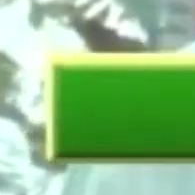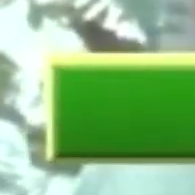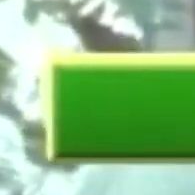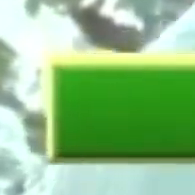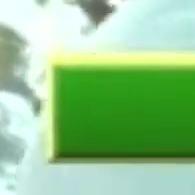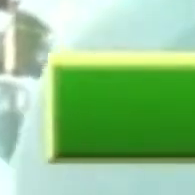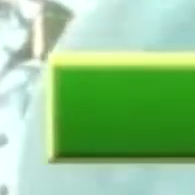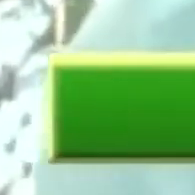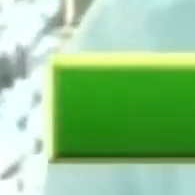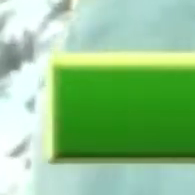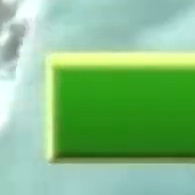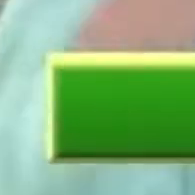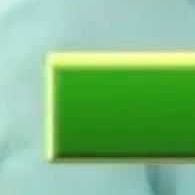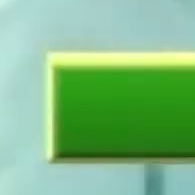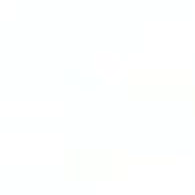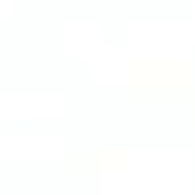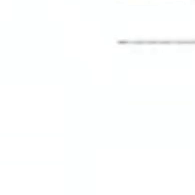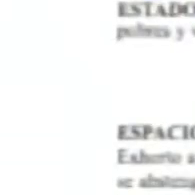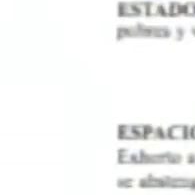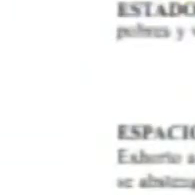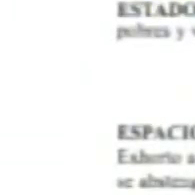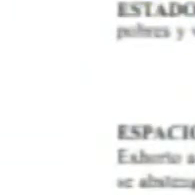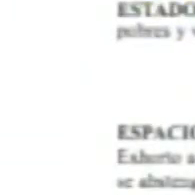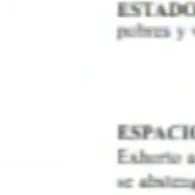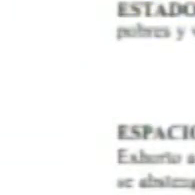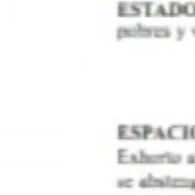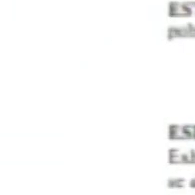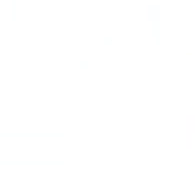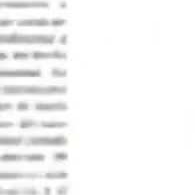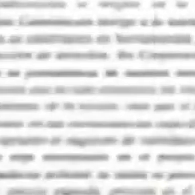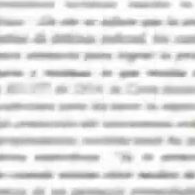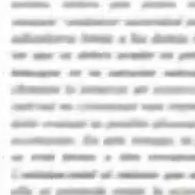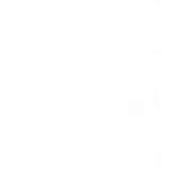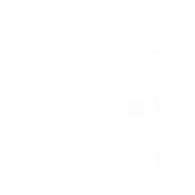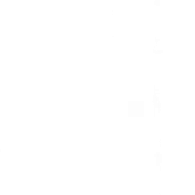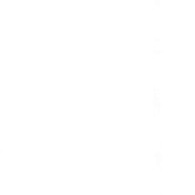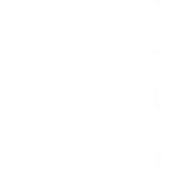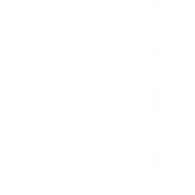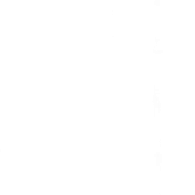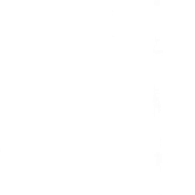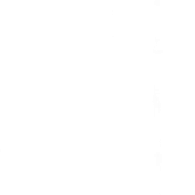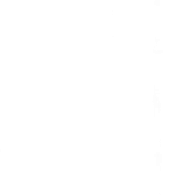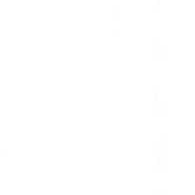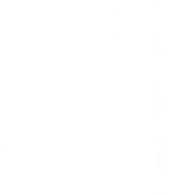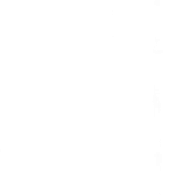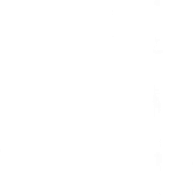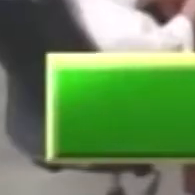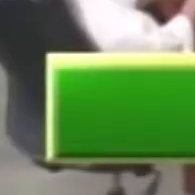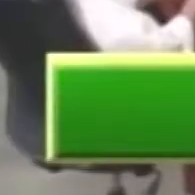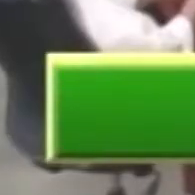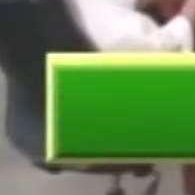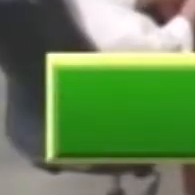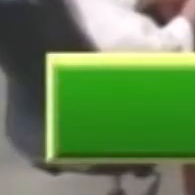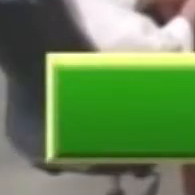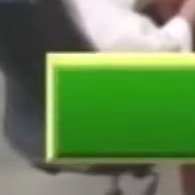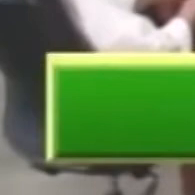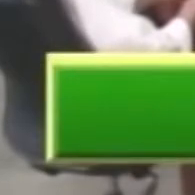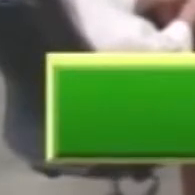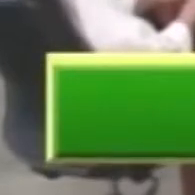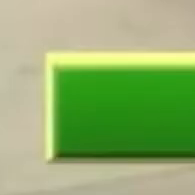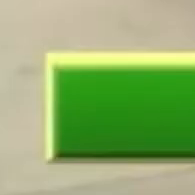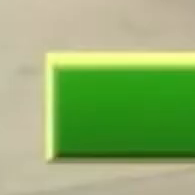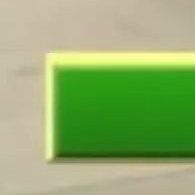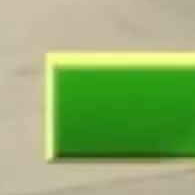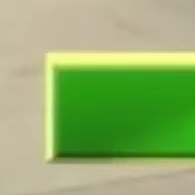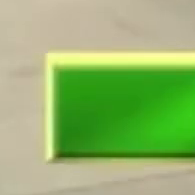derechos fundamentales, Abraham Bechara, dos sentencias de la Corte Constitucional dejarían sin piso el acuerdo del Consejo de Barranquilla a través del